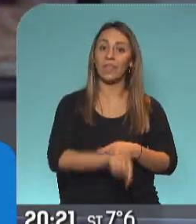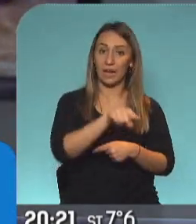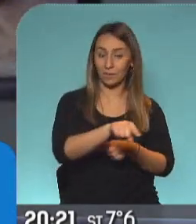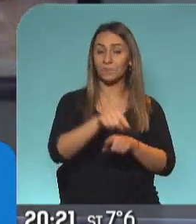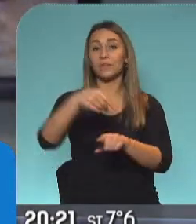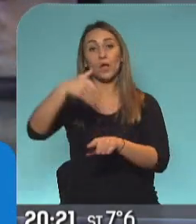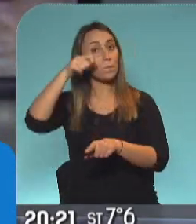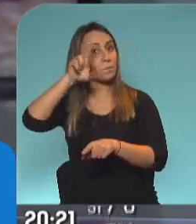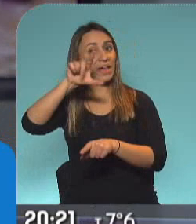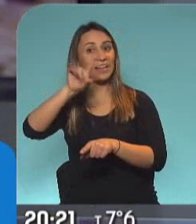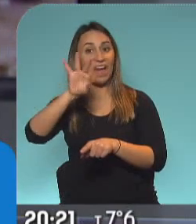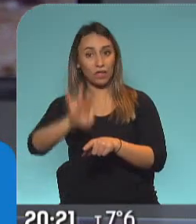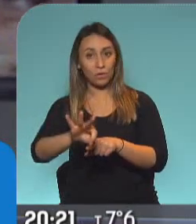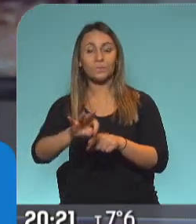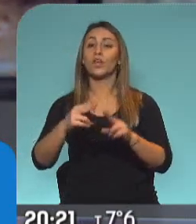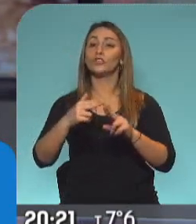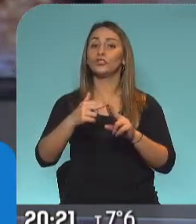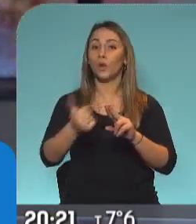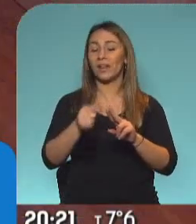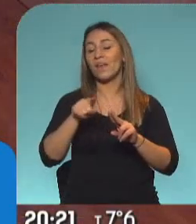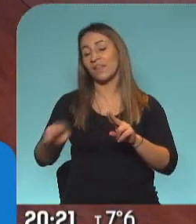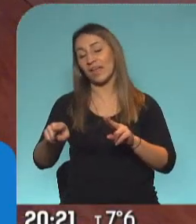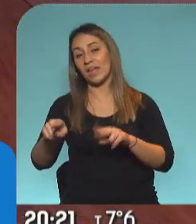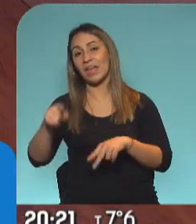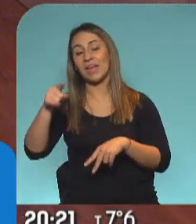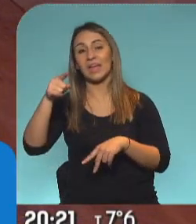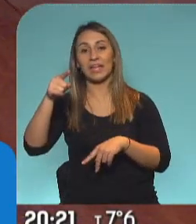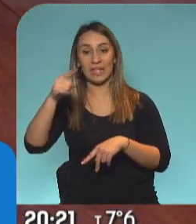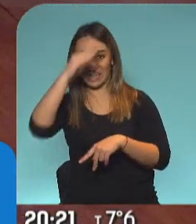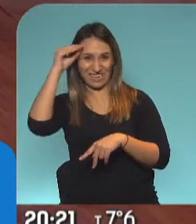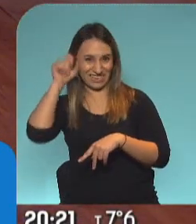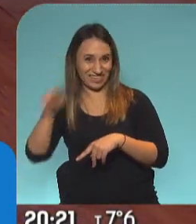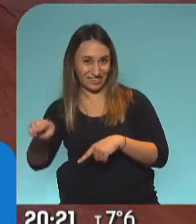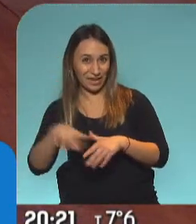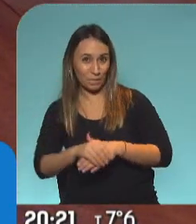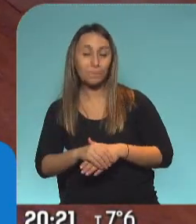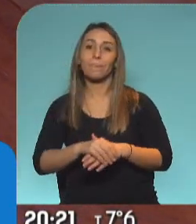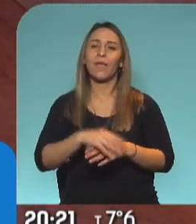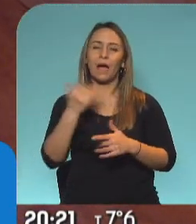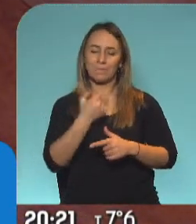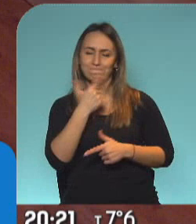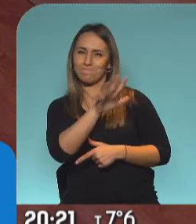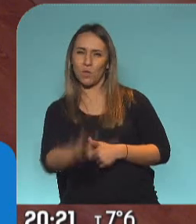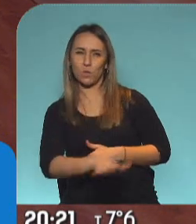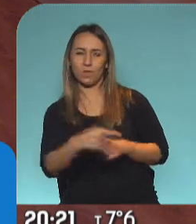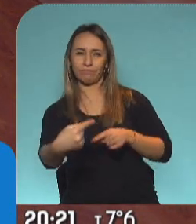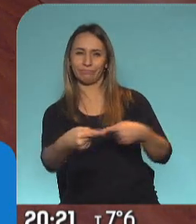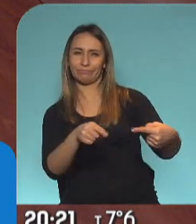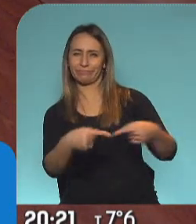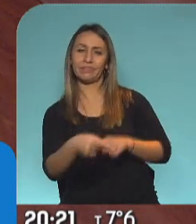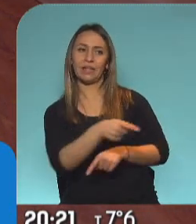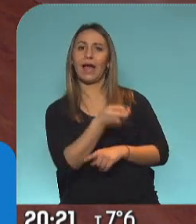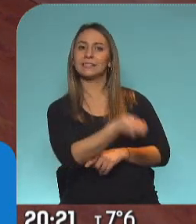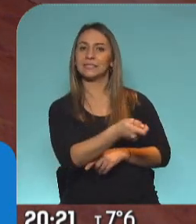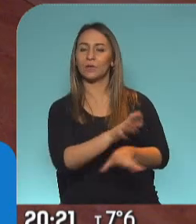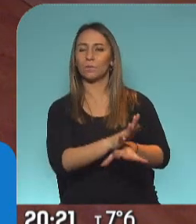es la hija de Alicia Kirchner, sobrina de Cristina Kirchner. Bueno, empiezan a sentar dudas y a relacionar al gobierno con un asesinato, que